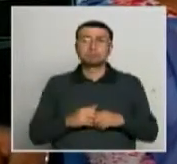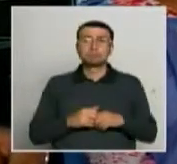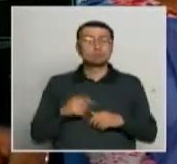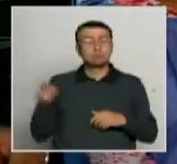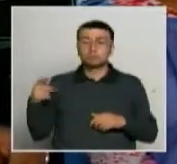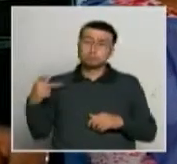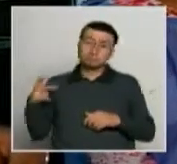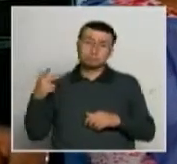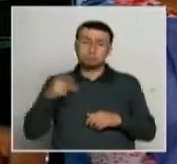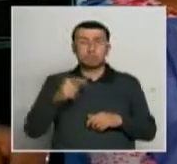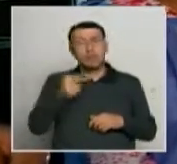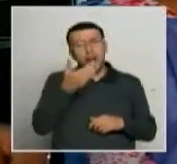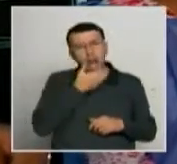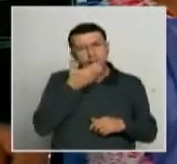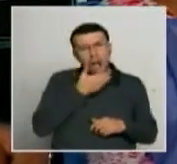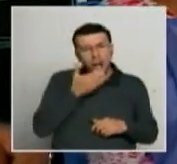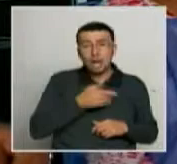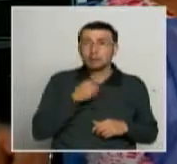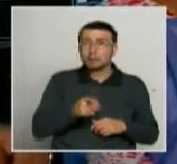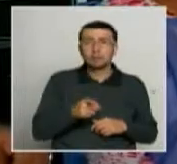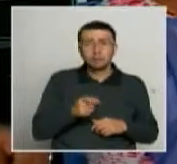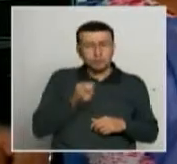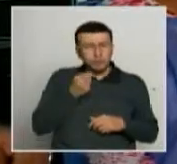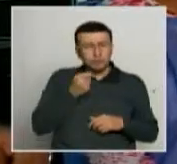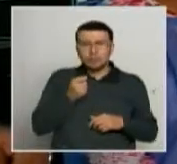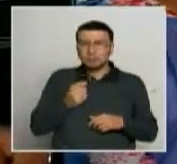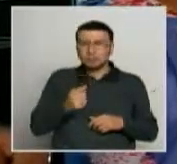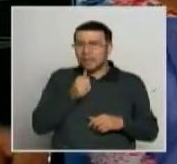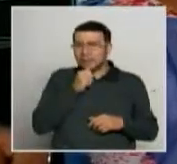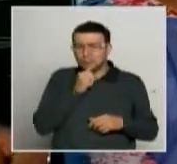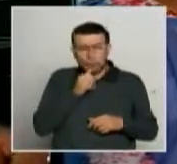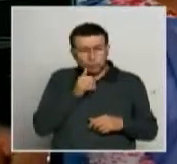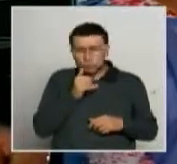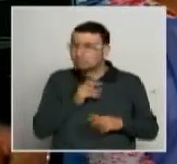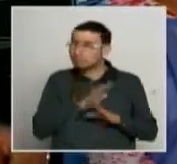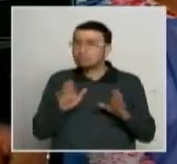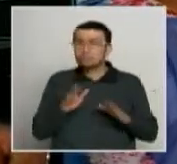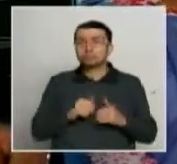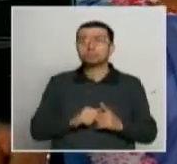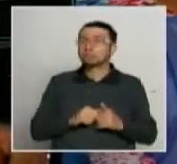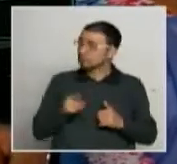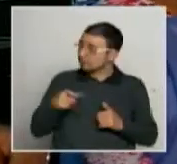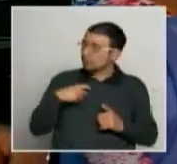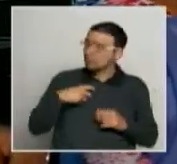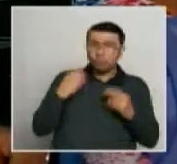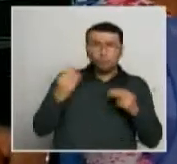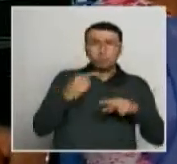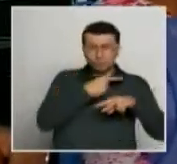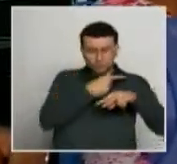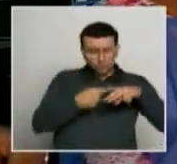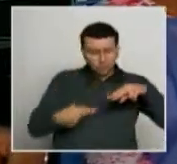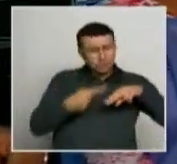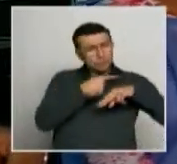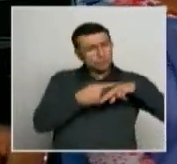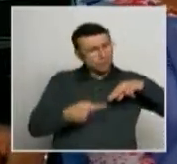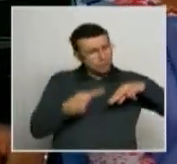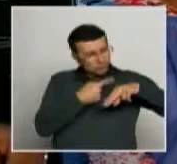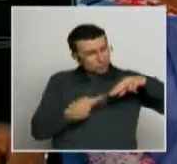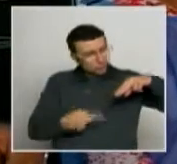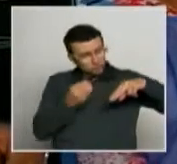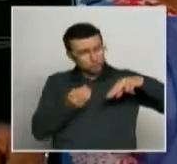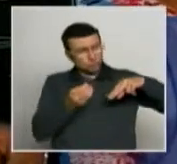llego a tierra caliente. En tierra caliente. Y tiene muchas venitas, muchas... Doctor, muchas